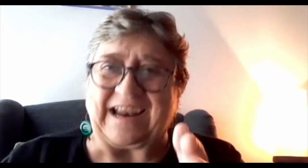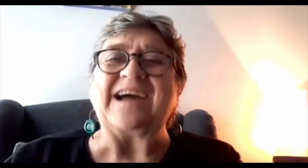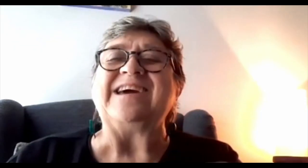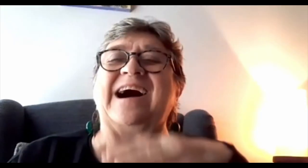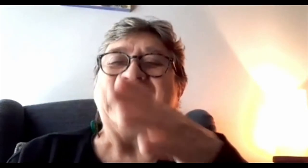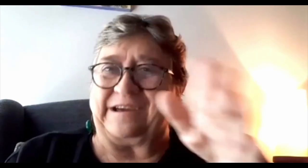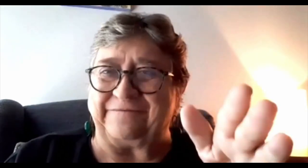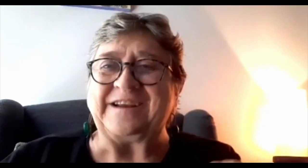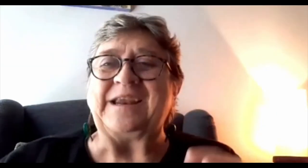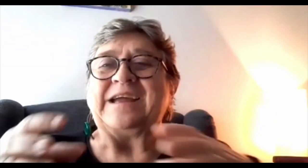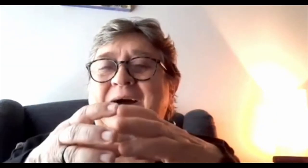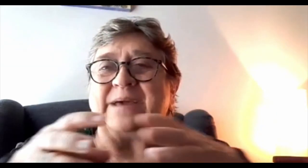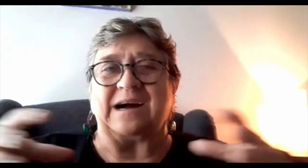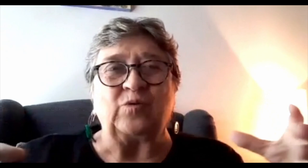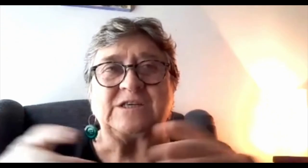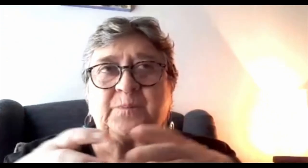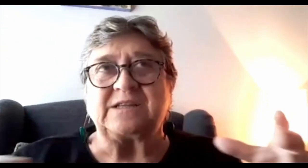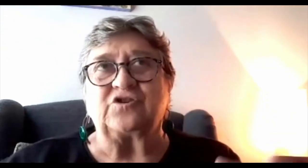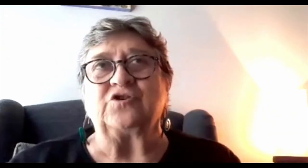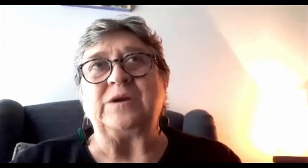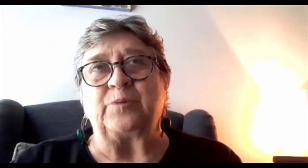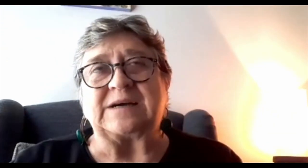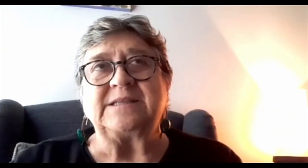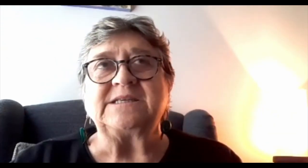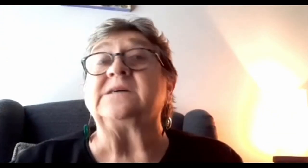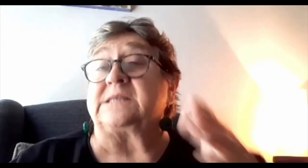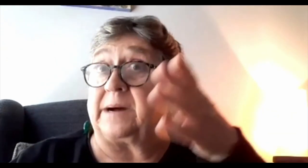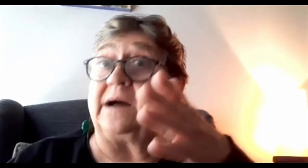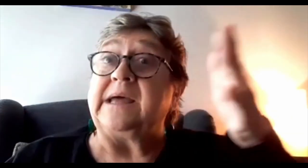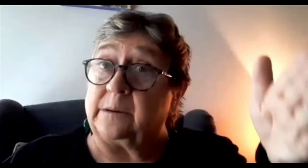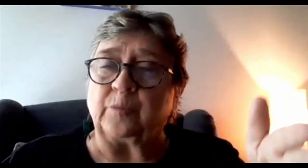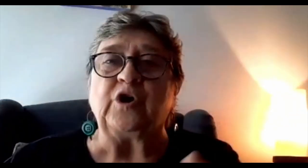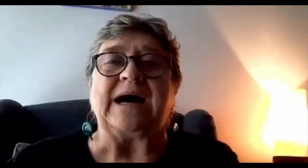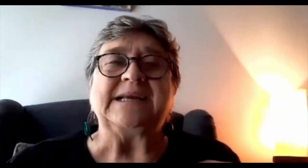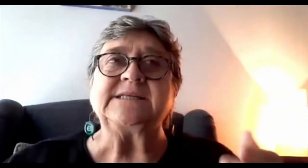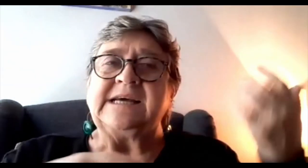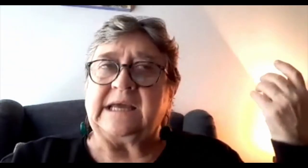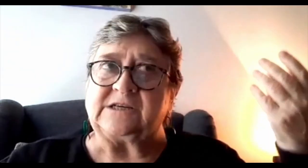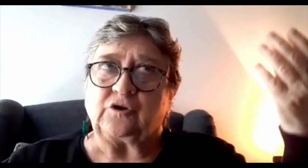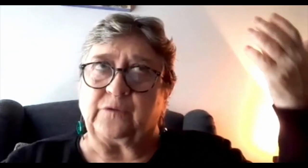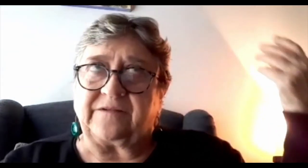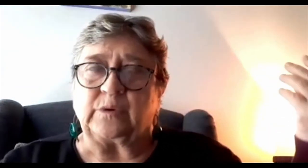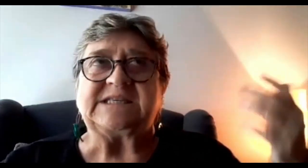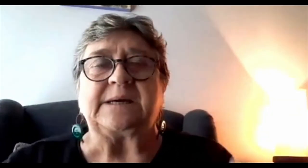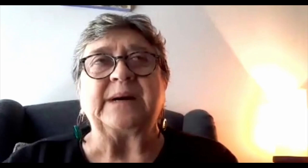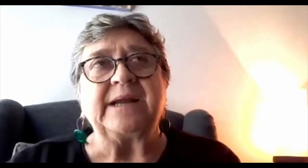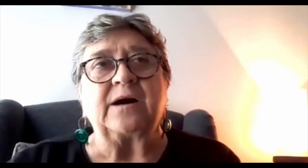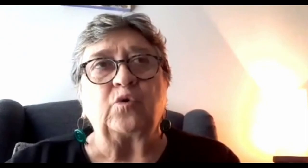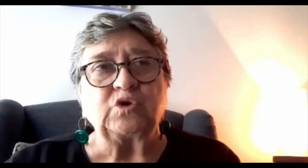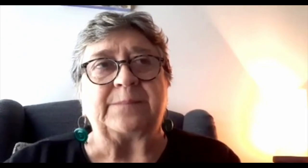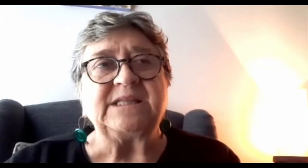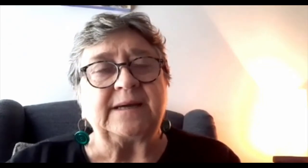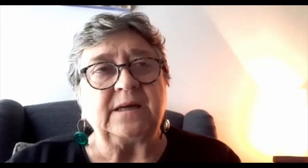Mel Zelaya, en fin, había un espectro importantísimo, estaba Evo Morales. Esto fue hace una